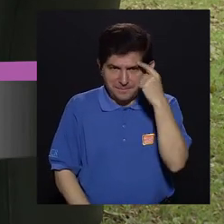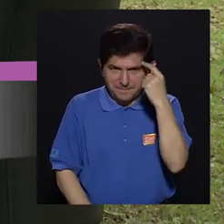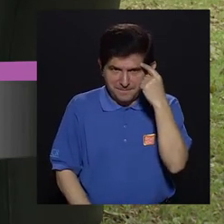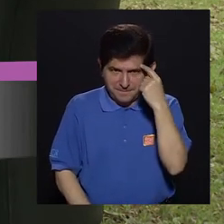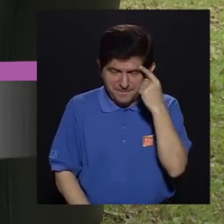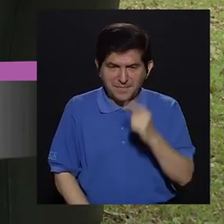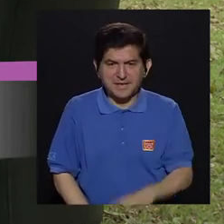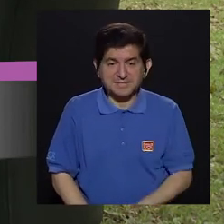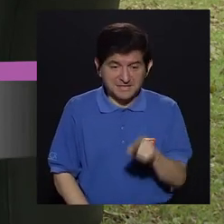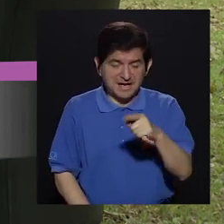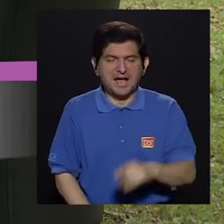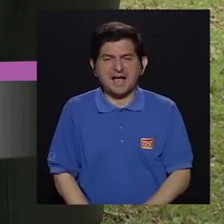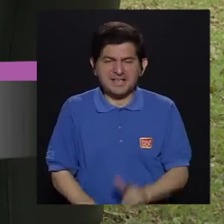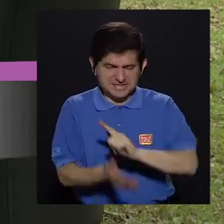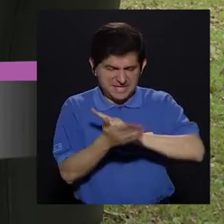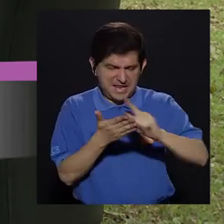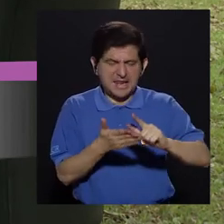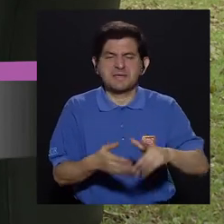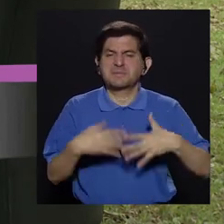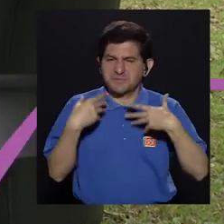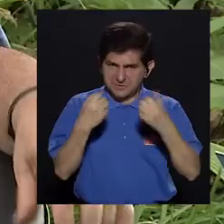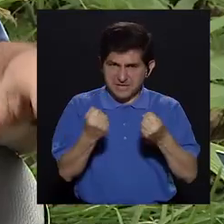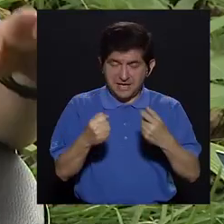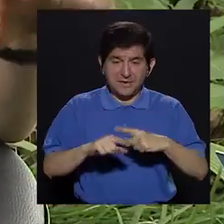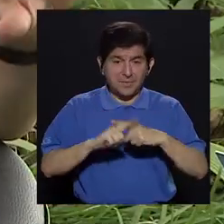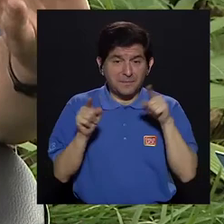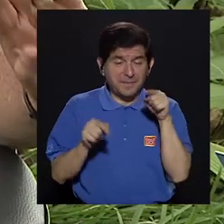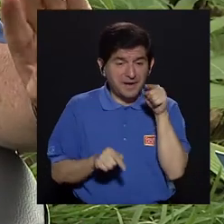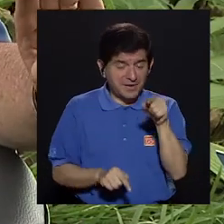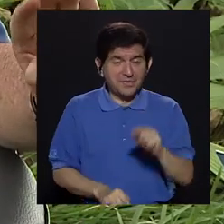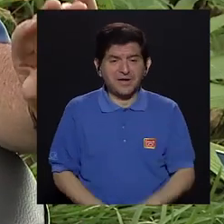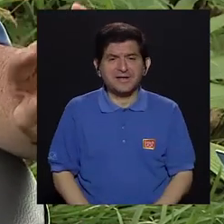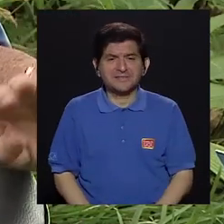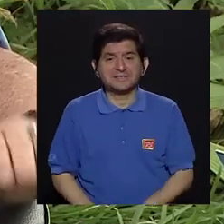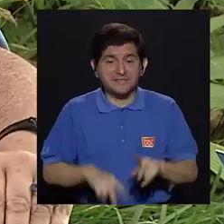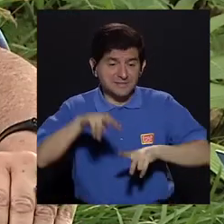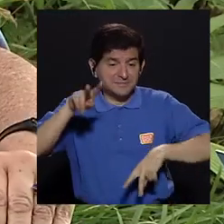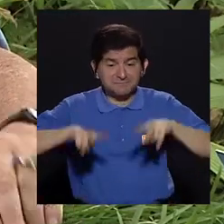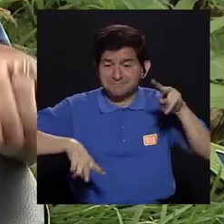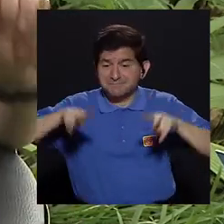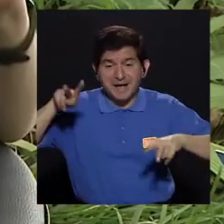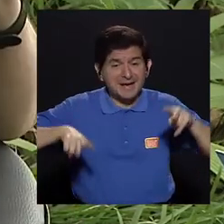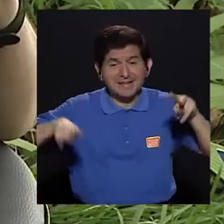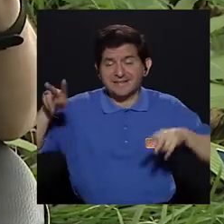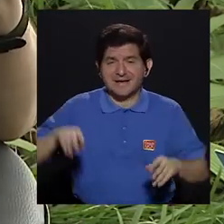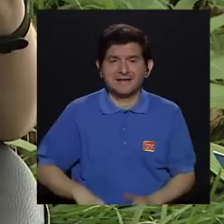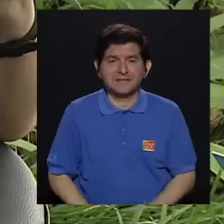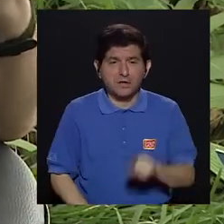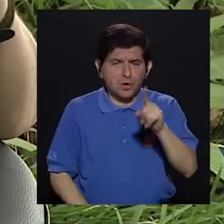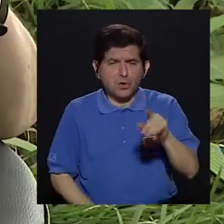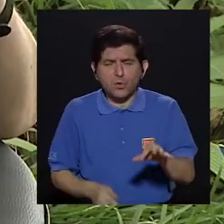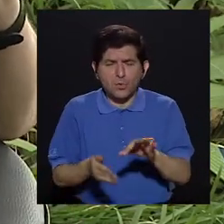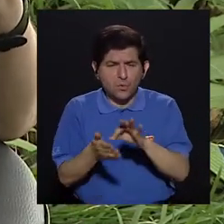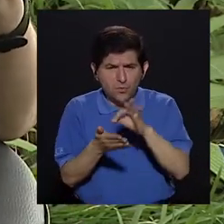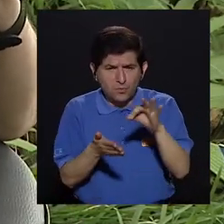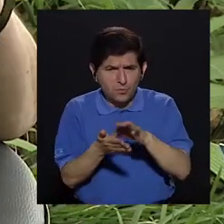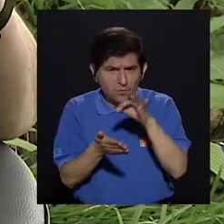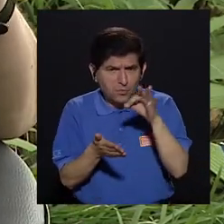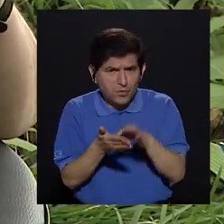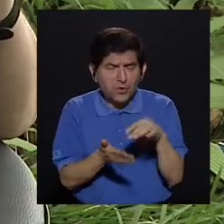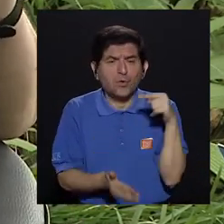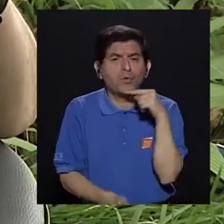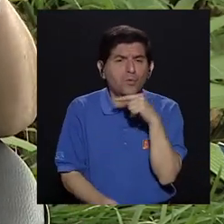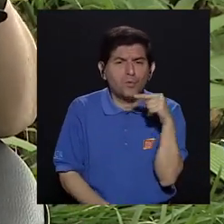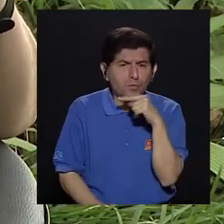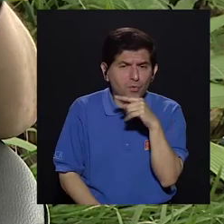lo asocian a que está sanito, que está limpio. Ajá, exacto. Pero esas son variedades. Entonces, un frijol,